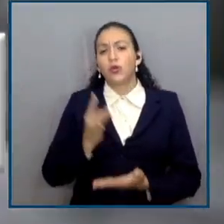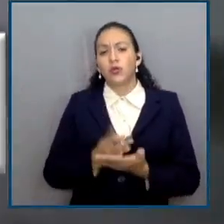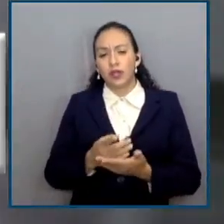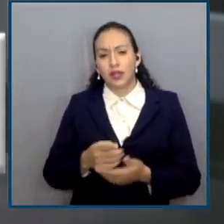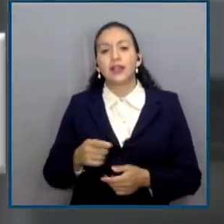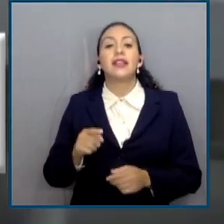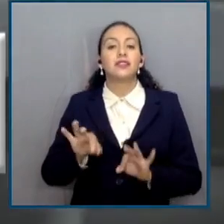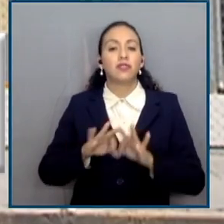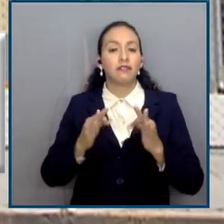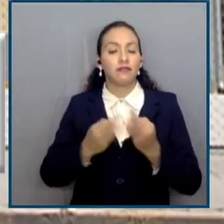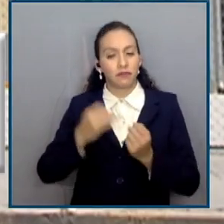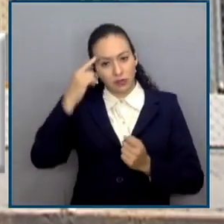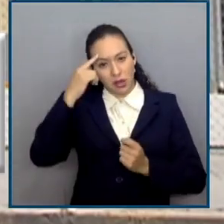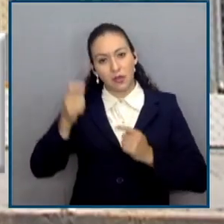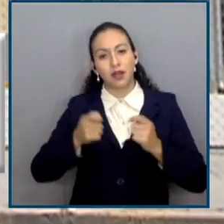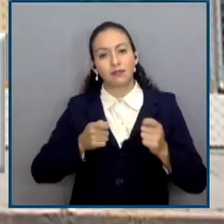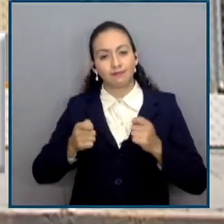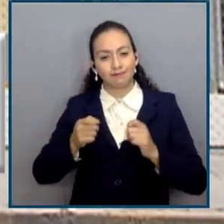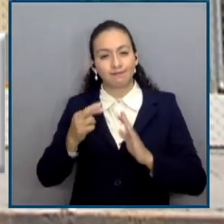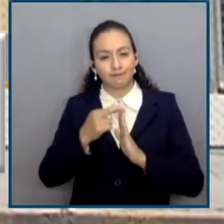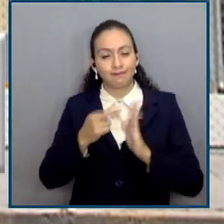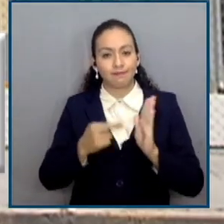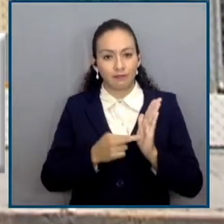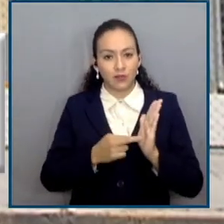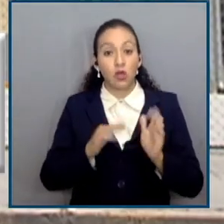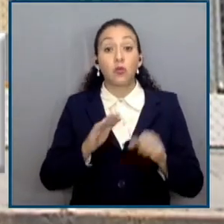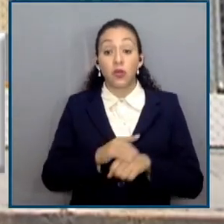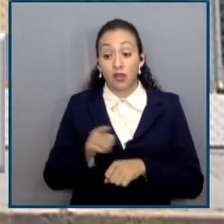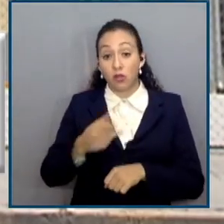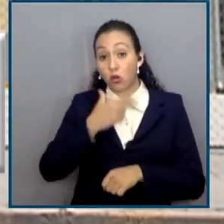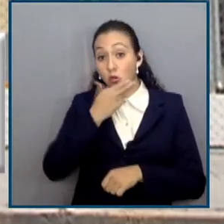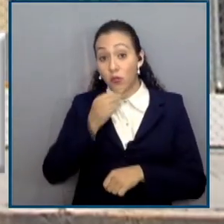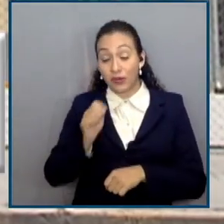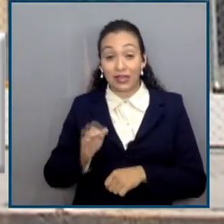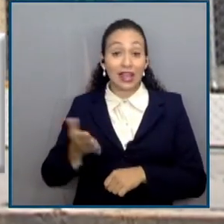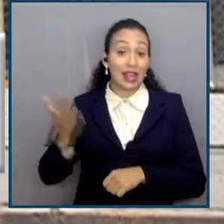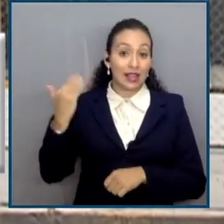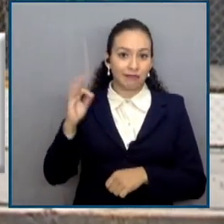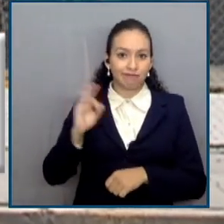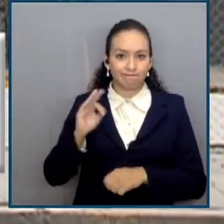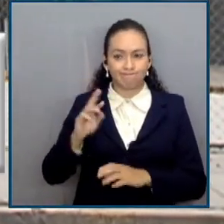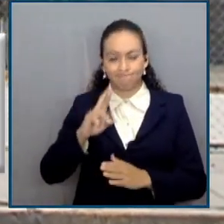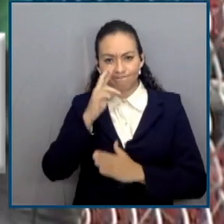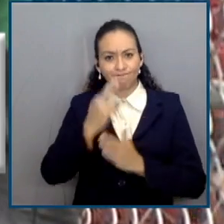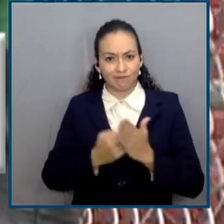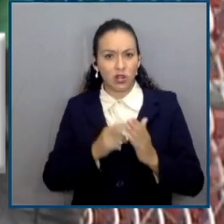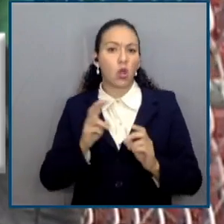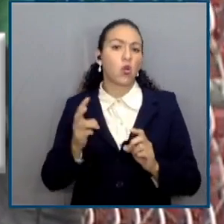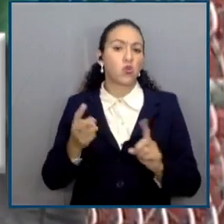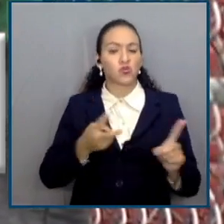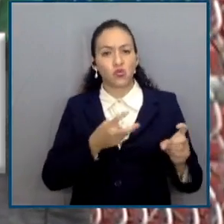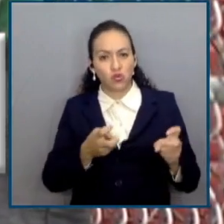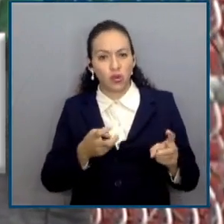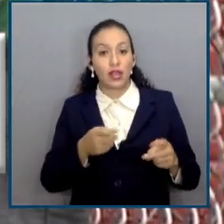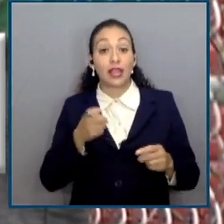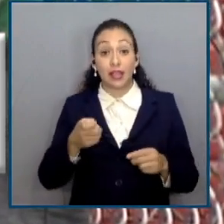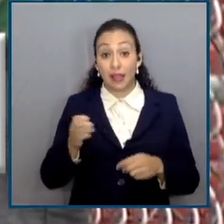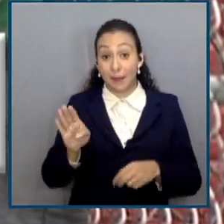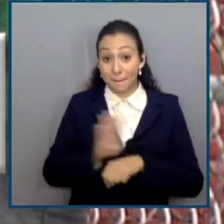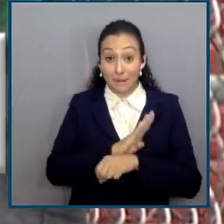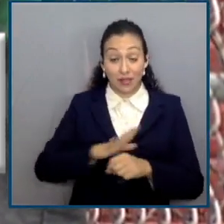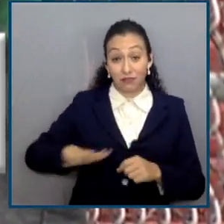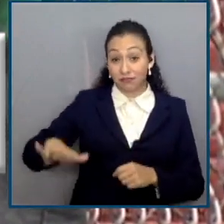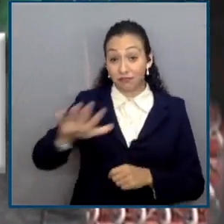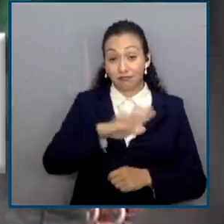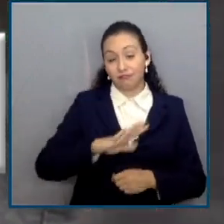por razones de política criminal consideró que no en todos los casos debía concederse dicho beneficio. Tampoco vulnera el derecho